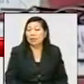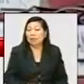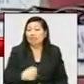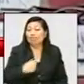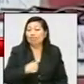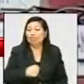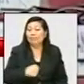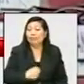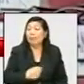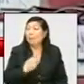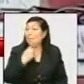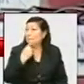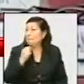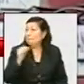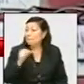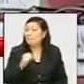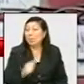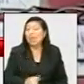lamentablemente ha perjudicado